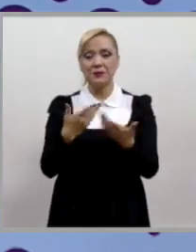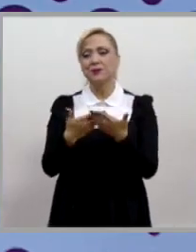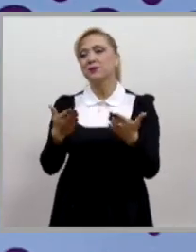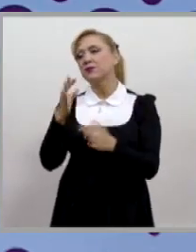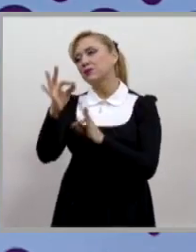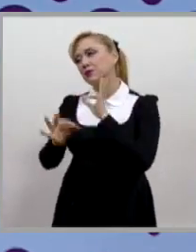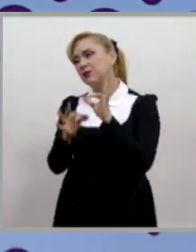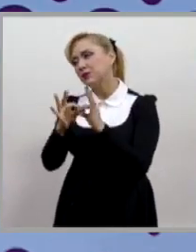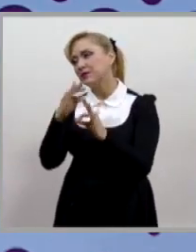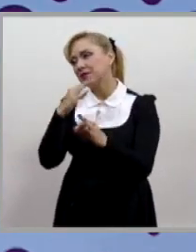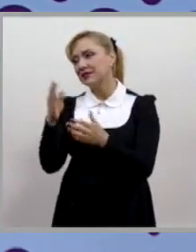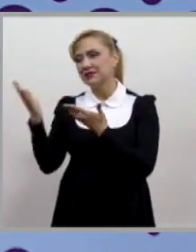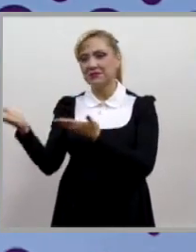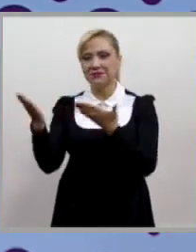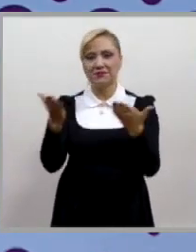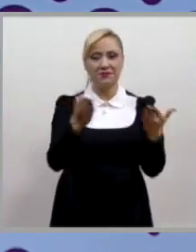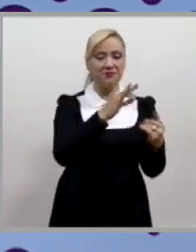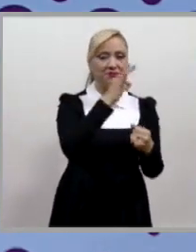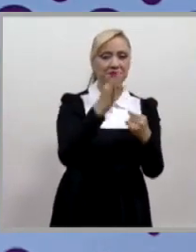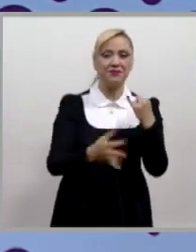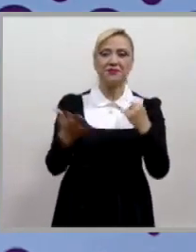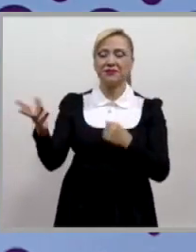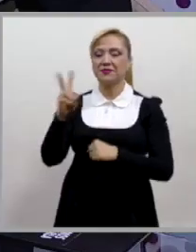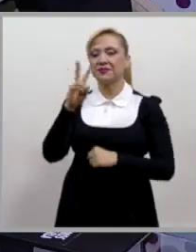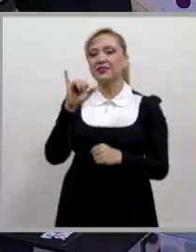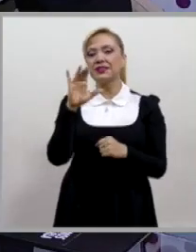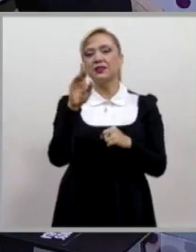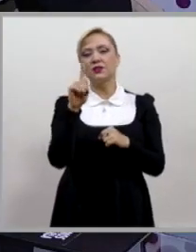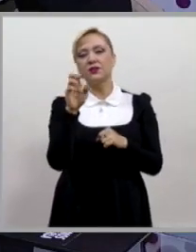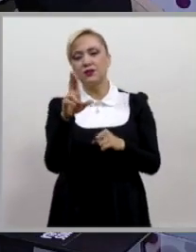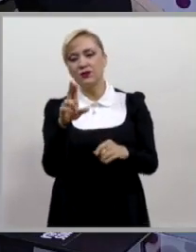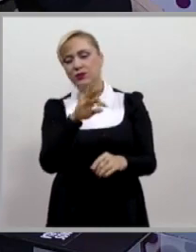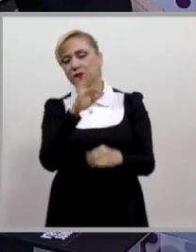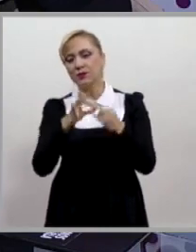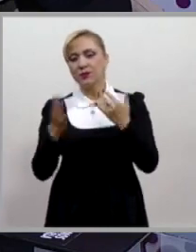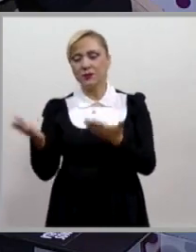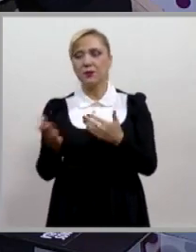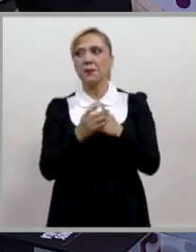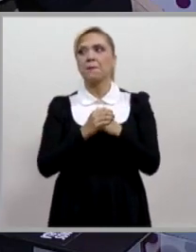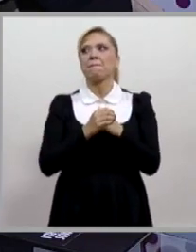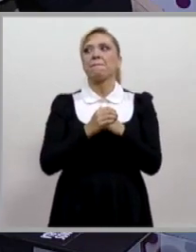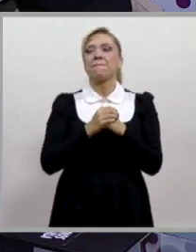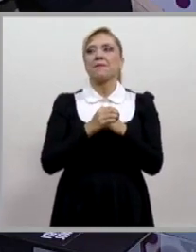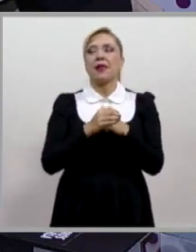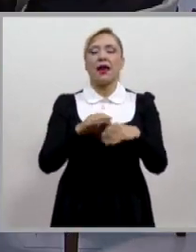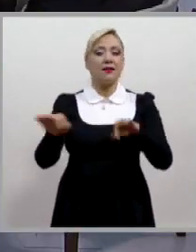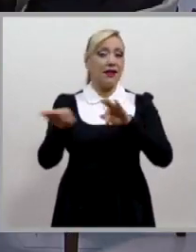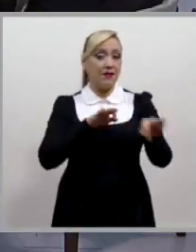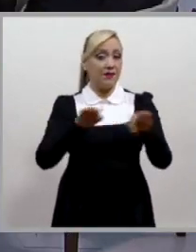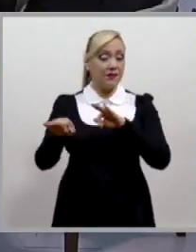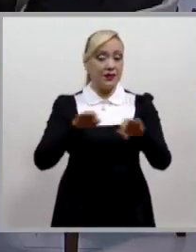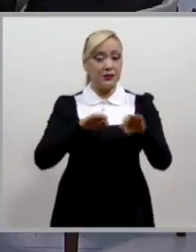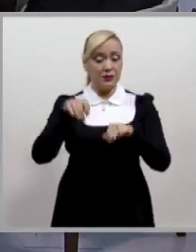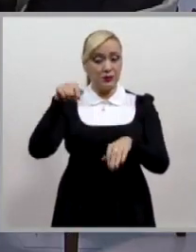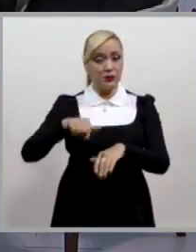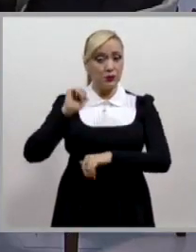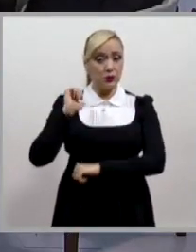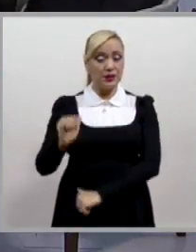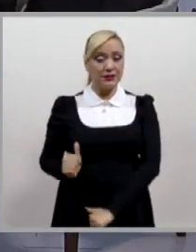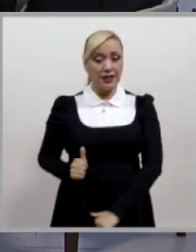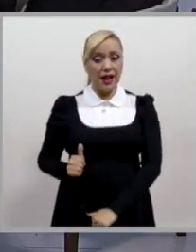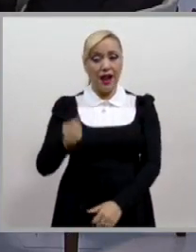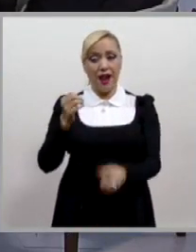nuestras conclusiones y reflexiones finales. Empezamos contigo, Víctor. ¿Qué quieres decir para terminar? Tratándose de la agenda judicial, yo creo